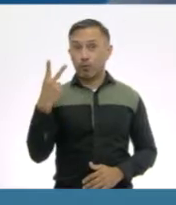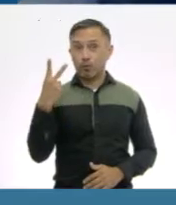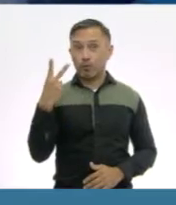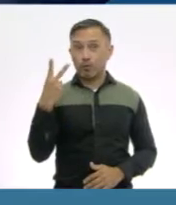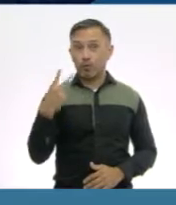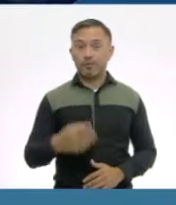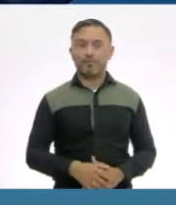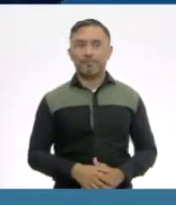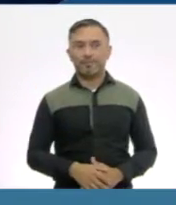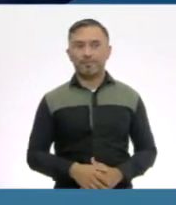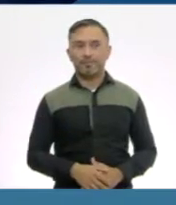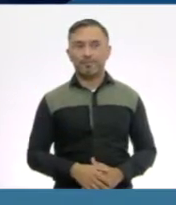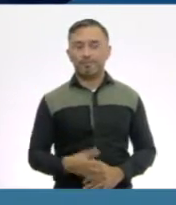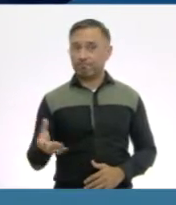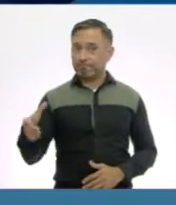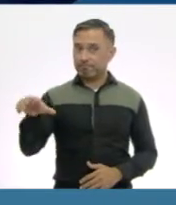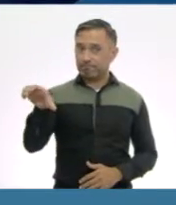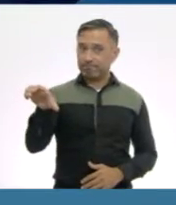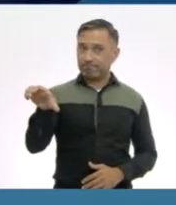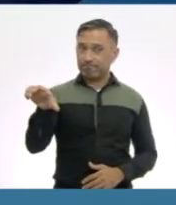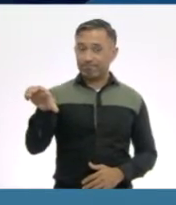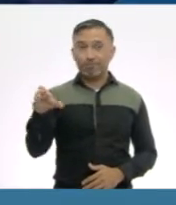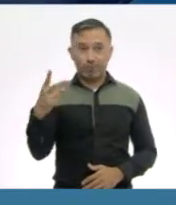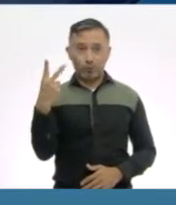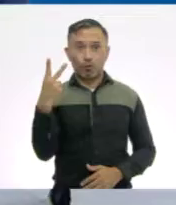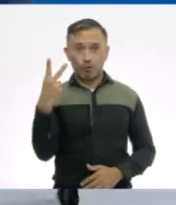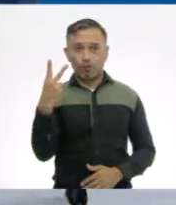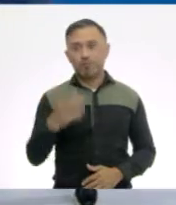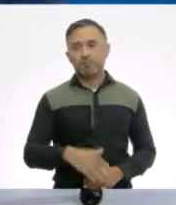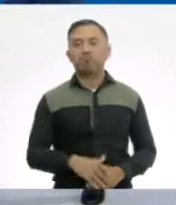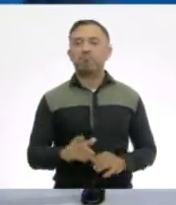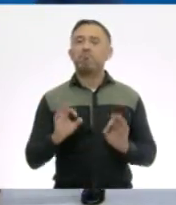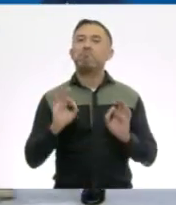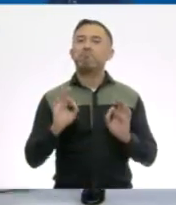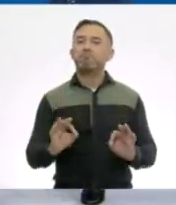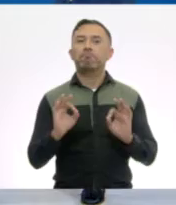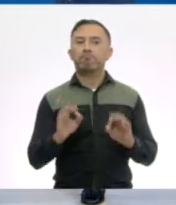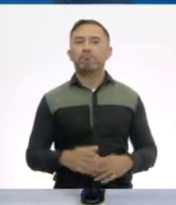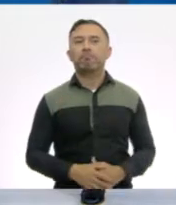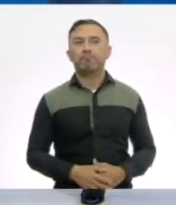Dos. Así, aquí cayó. El 2. Perfecto.